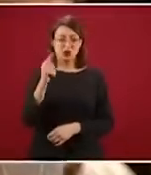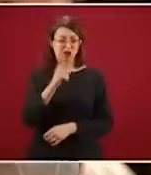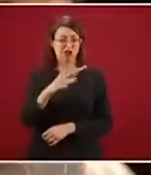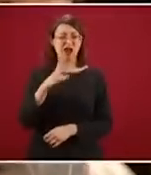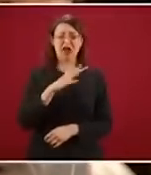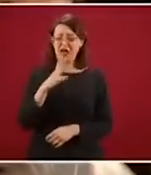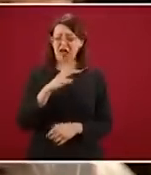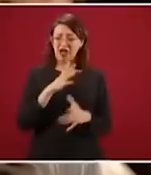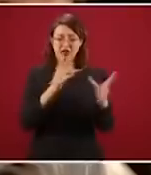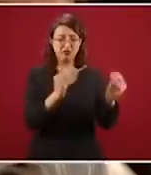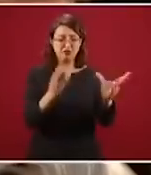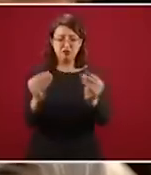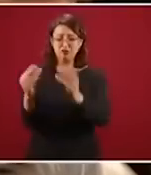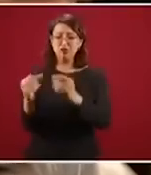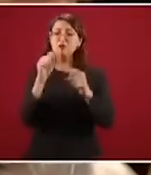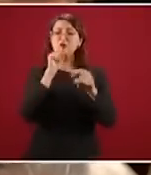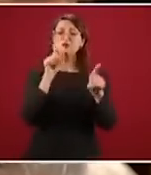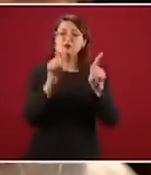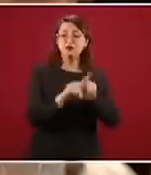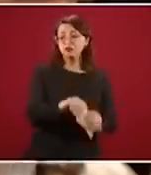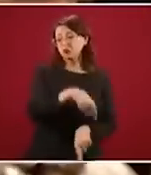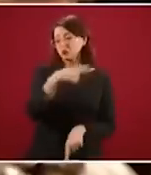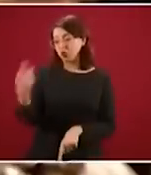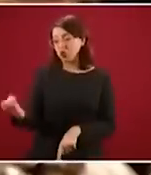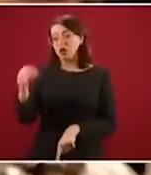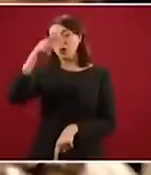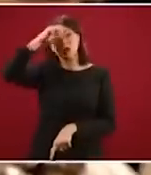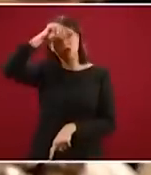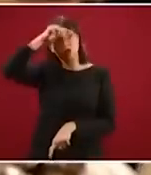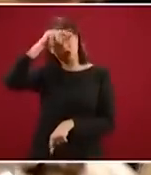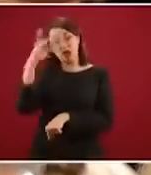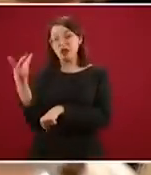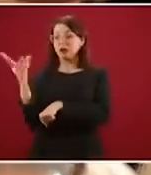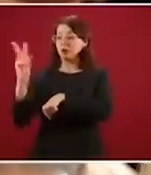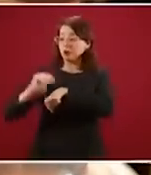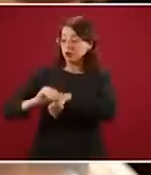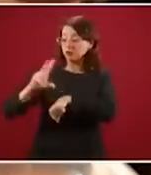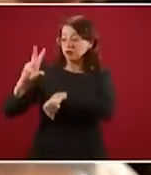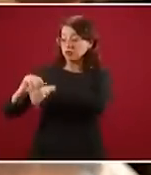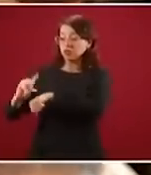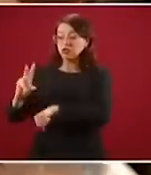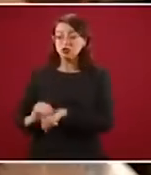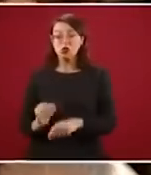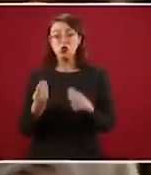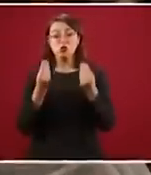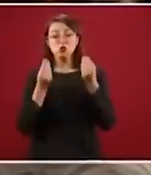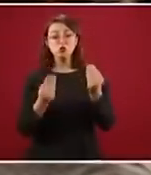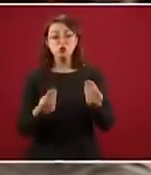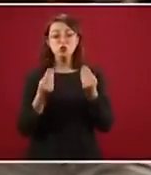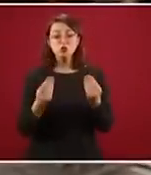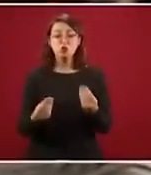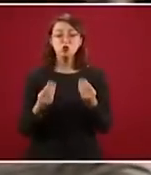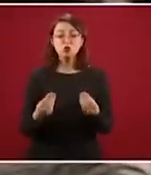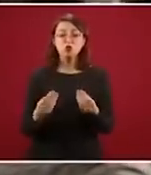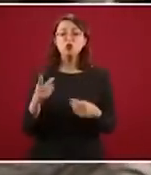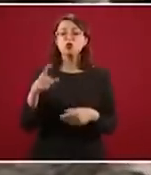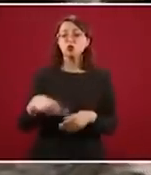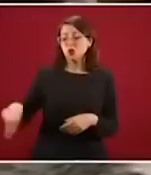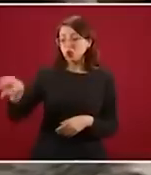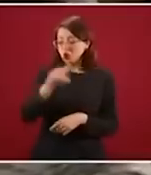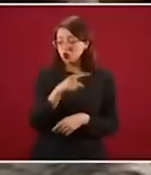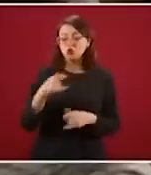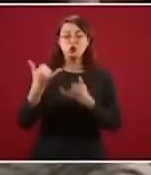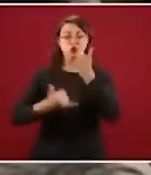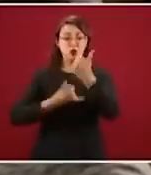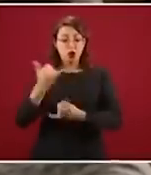como el caso de Monterrey, cuando se dejaron licencias a muchísimos operadores de casinos que se